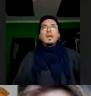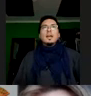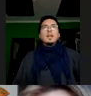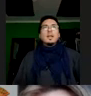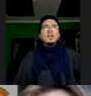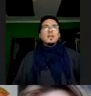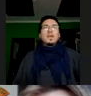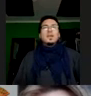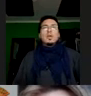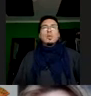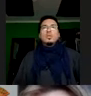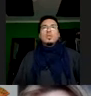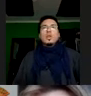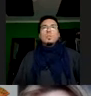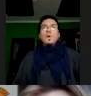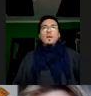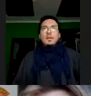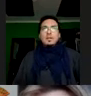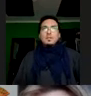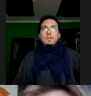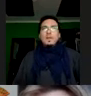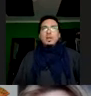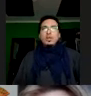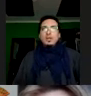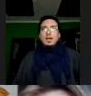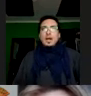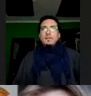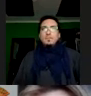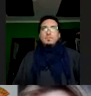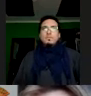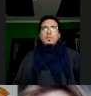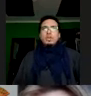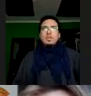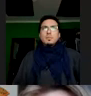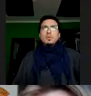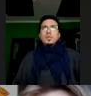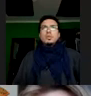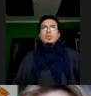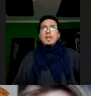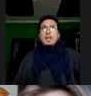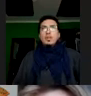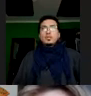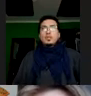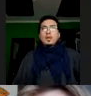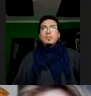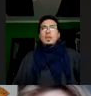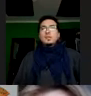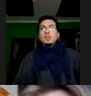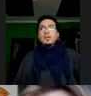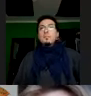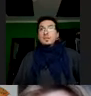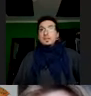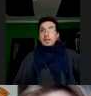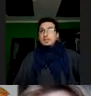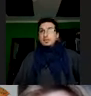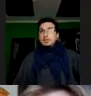1, el 3 y el 4. Probablemente el corte acá no me está mostrando el eje 2, porque quizás